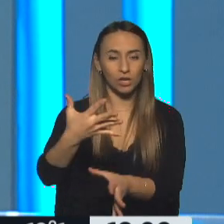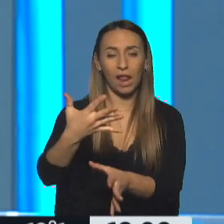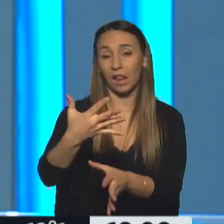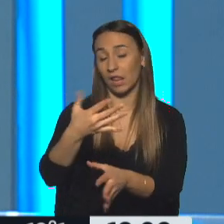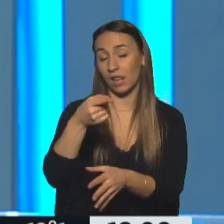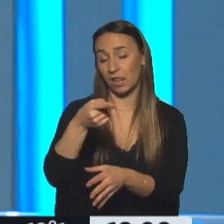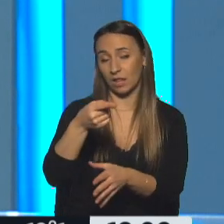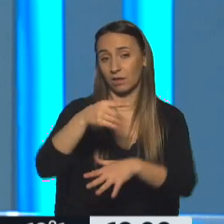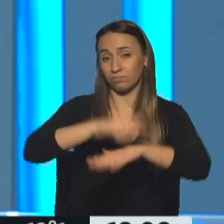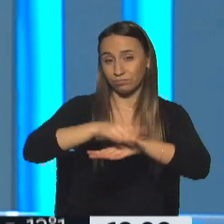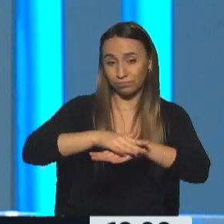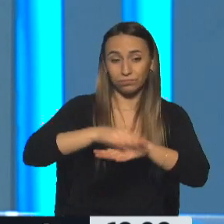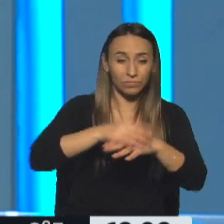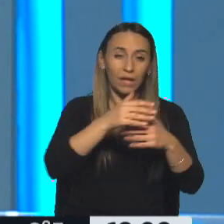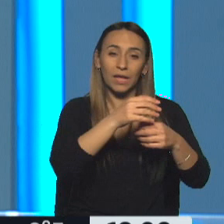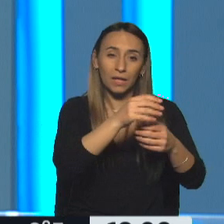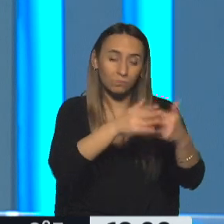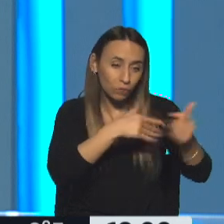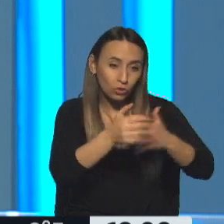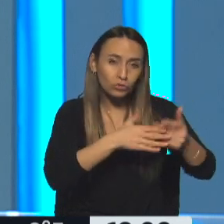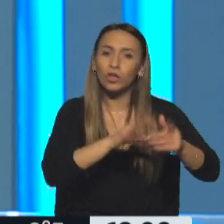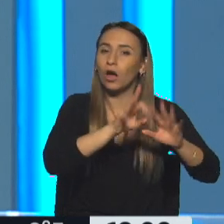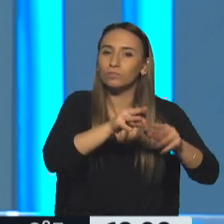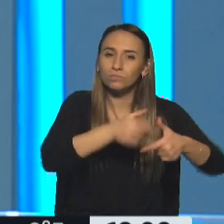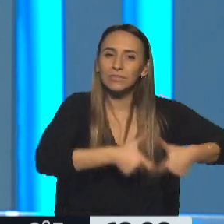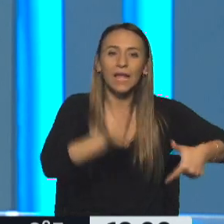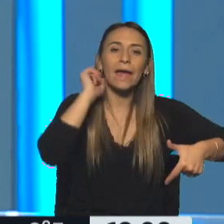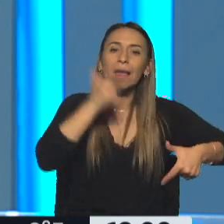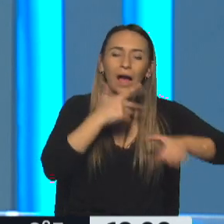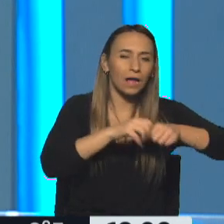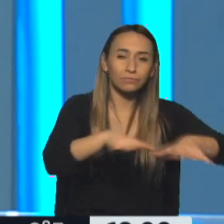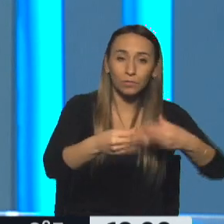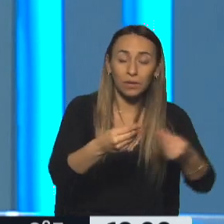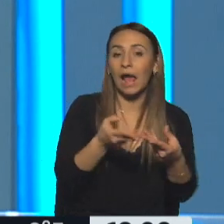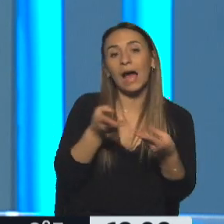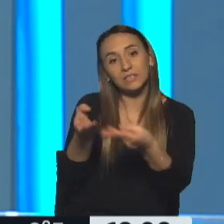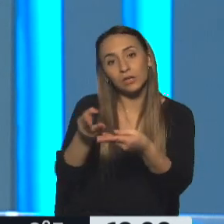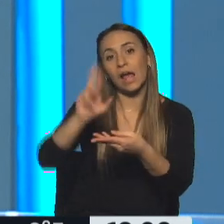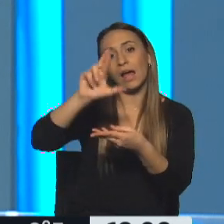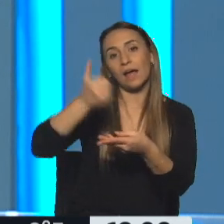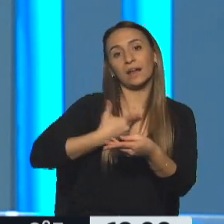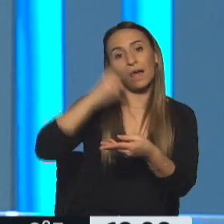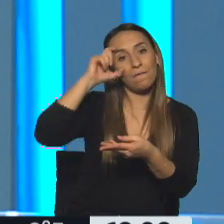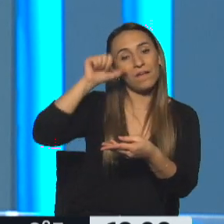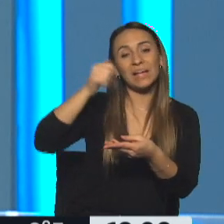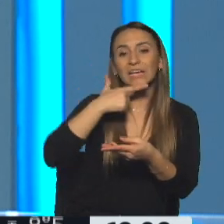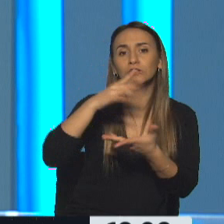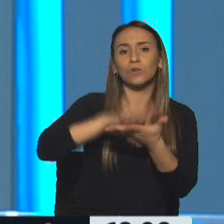la generación de gas y en el transporte de gas para asesorar a Rafecas sobre cómo se construye un gasoducto